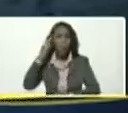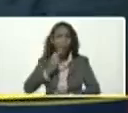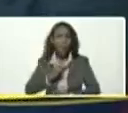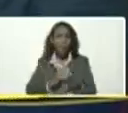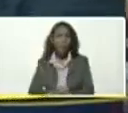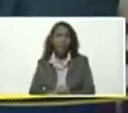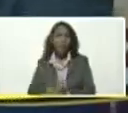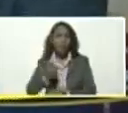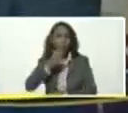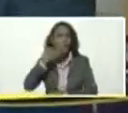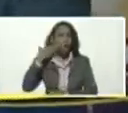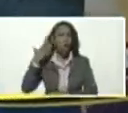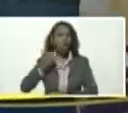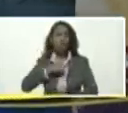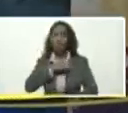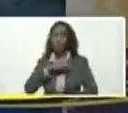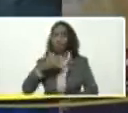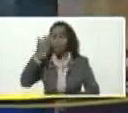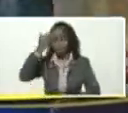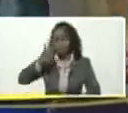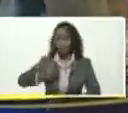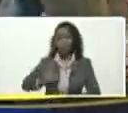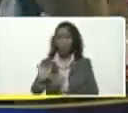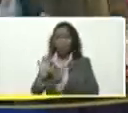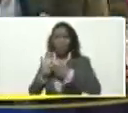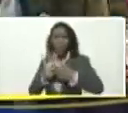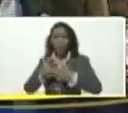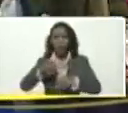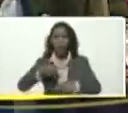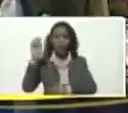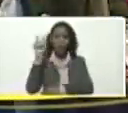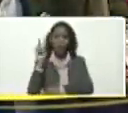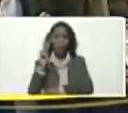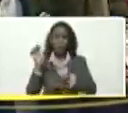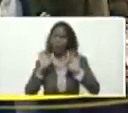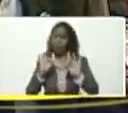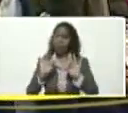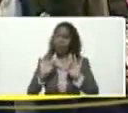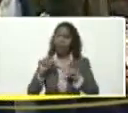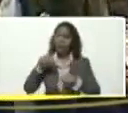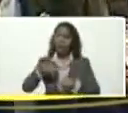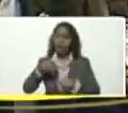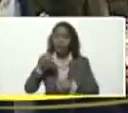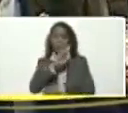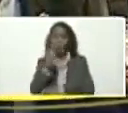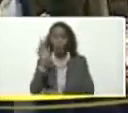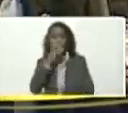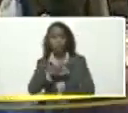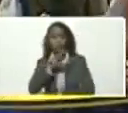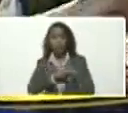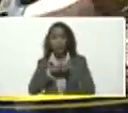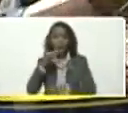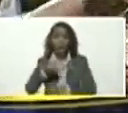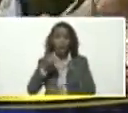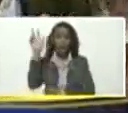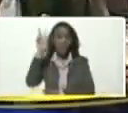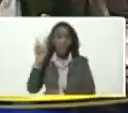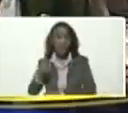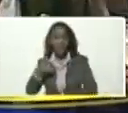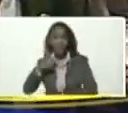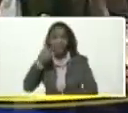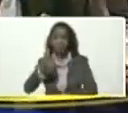y el orgullo que sentimos de ser representantes de Venezuela, nada más y nada menos que en la República Socialista de Vietnam, le decimos que